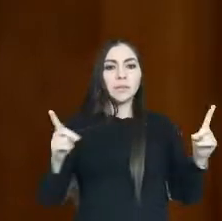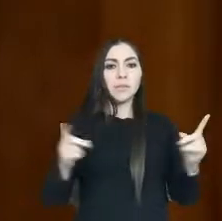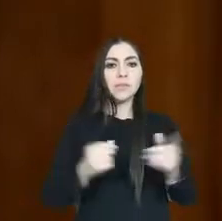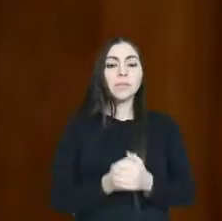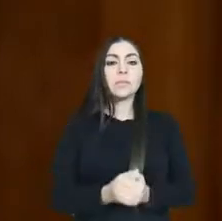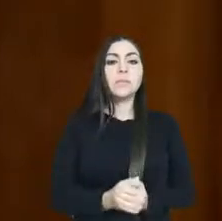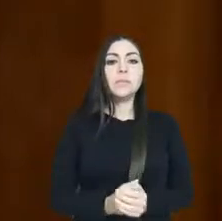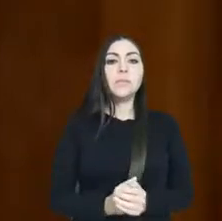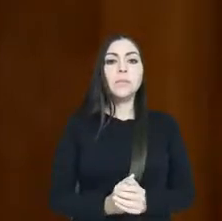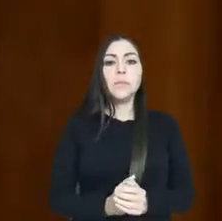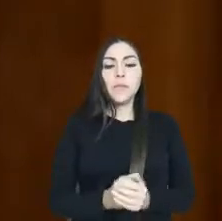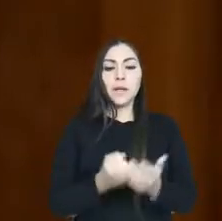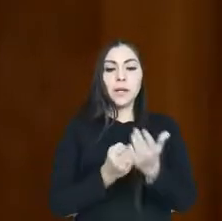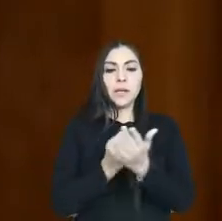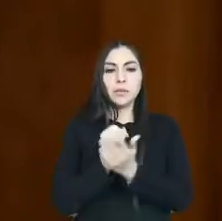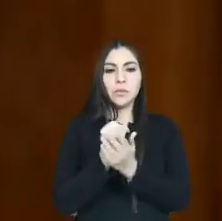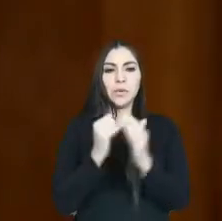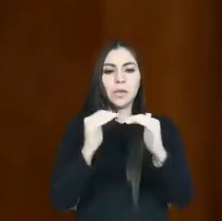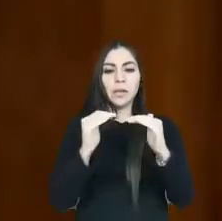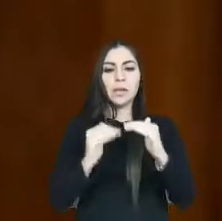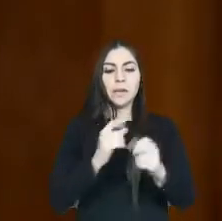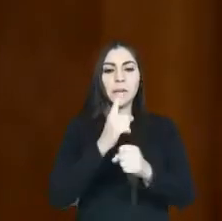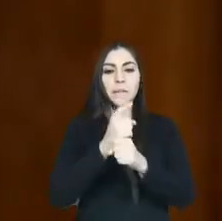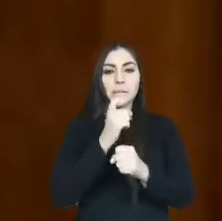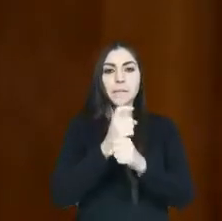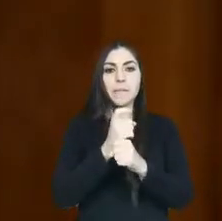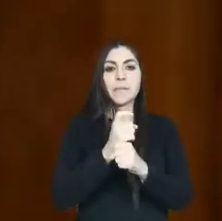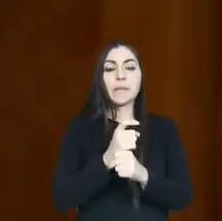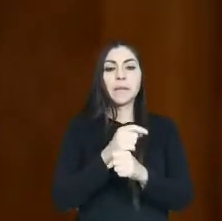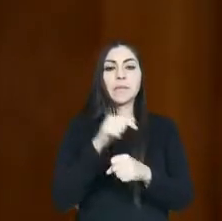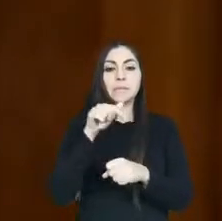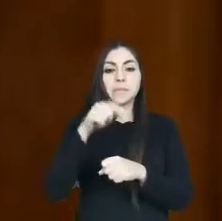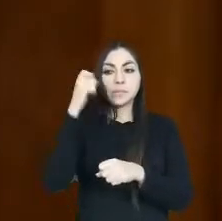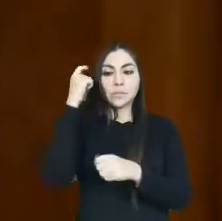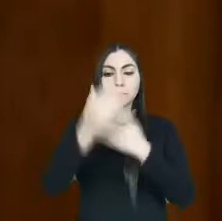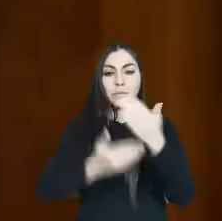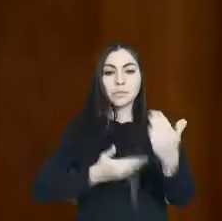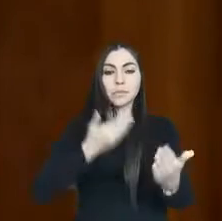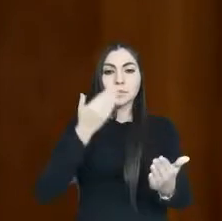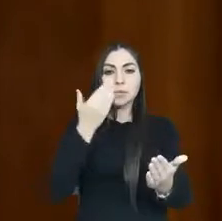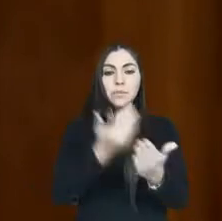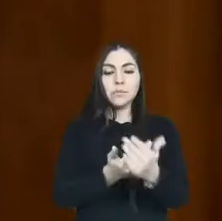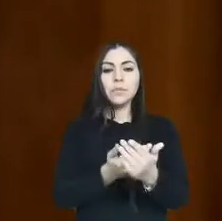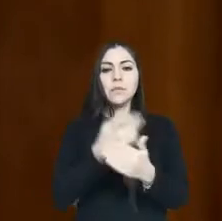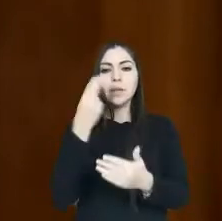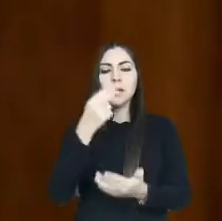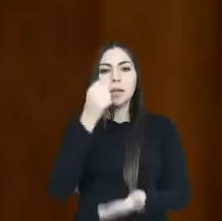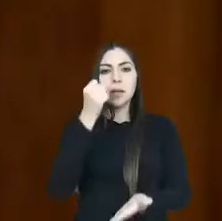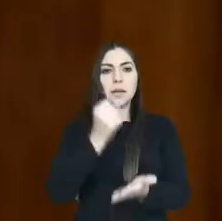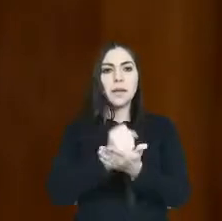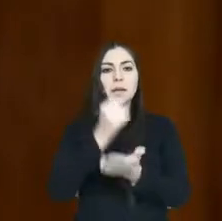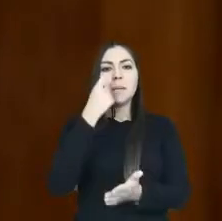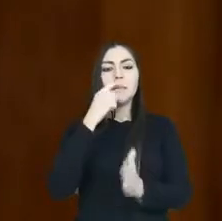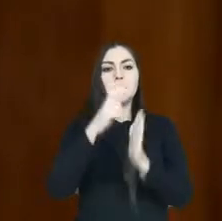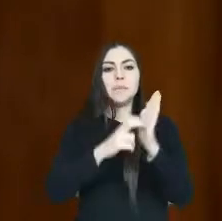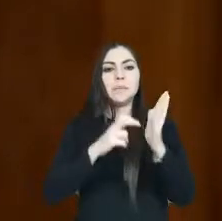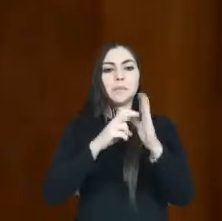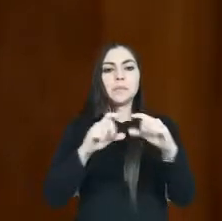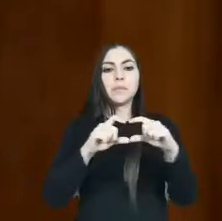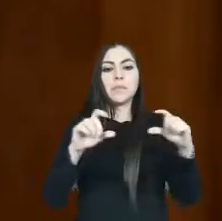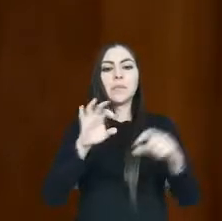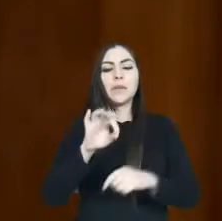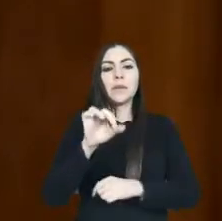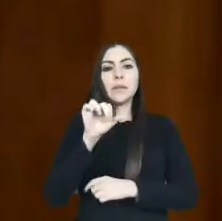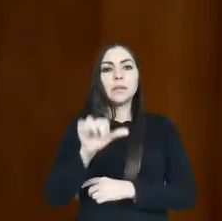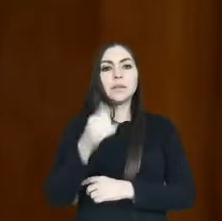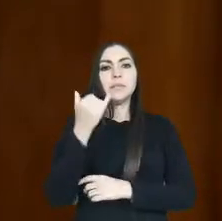Resolutivos. Primero, es de aprobarse en lo conducente la iniciativa con proyecto de decreto por el que se reforma la fracción